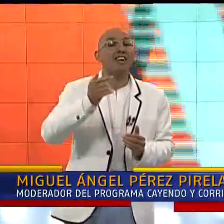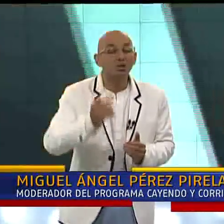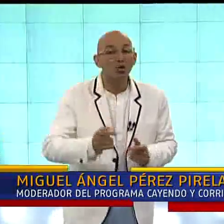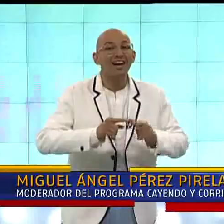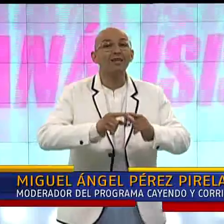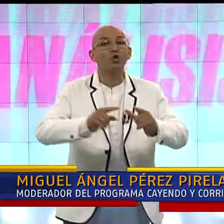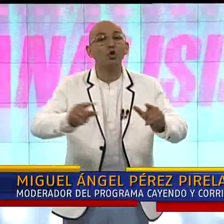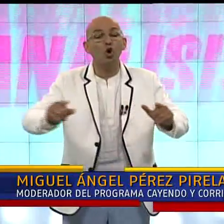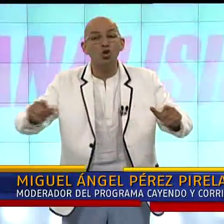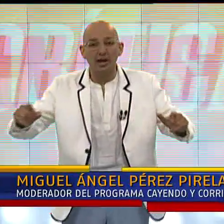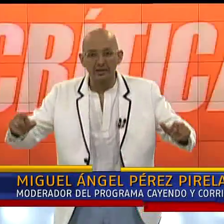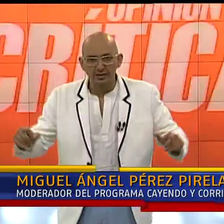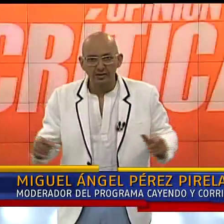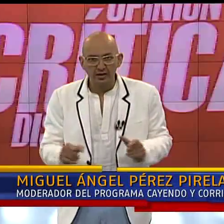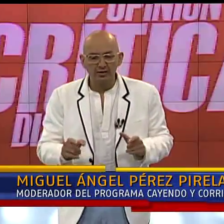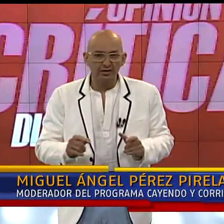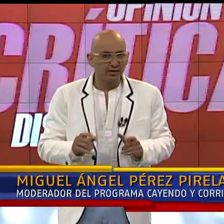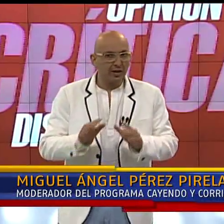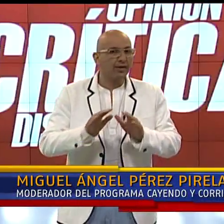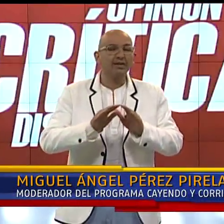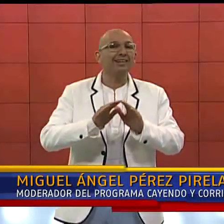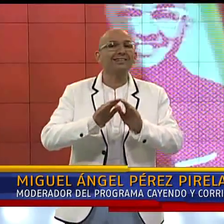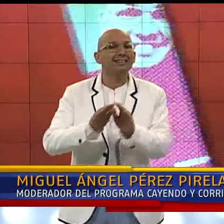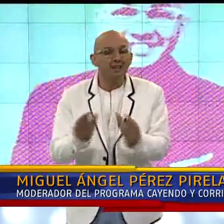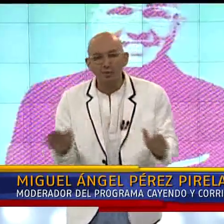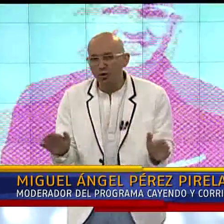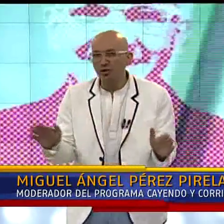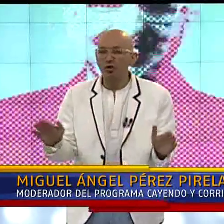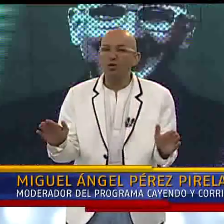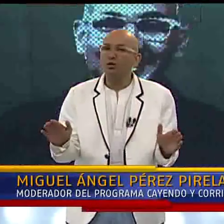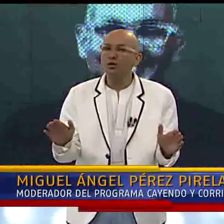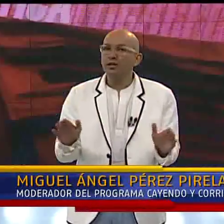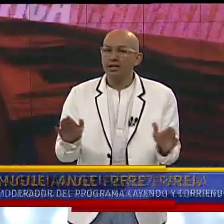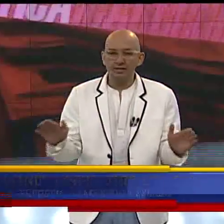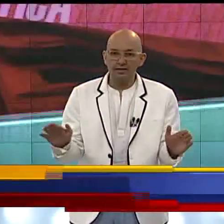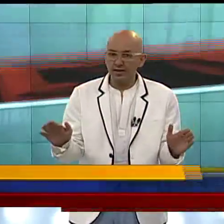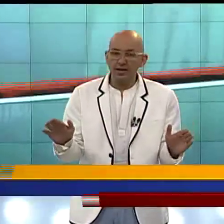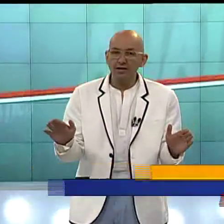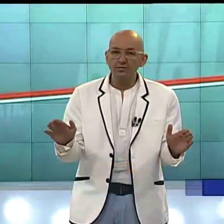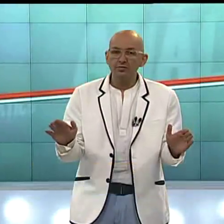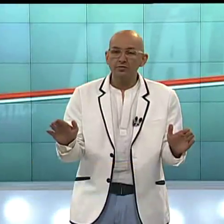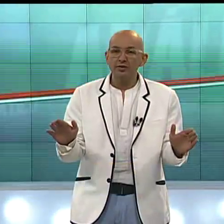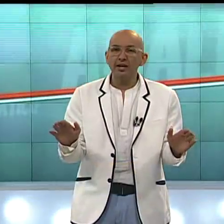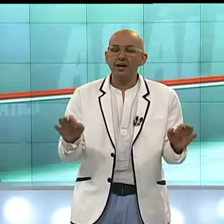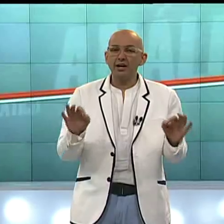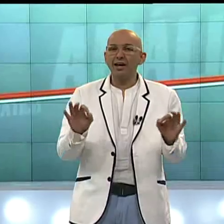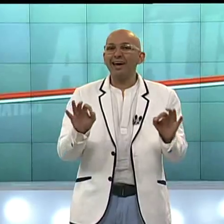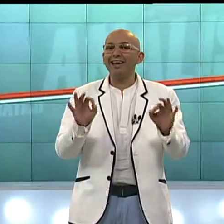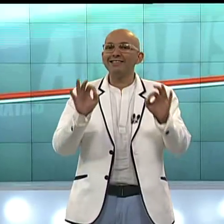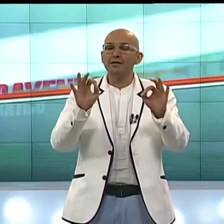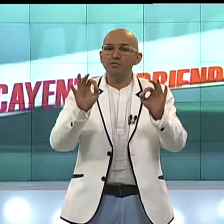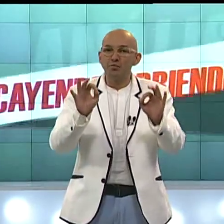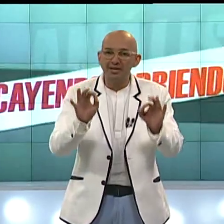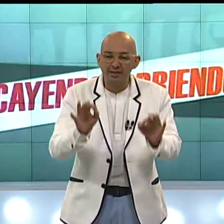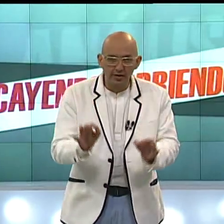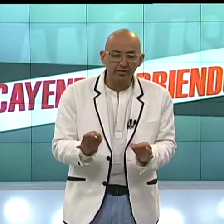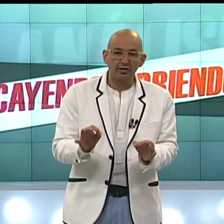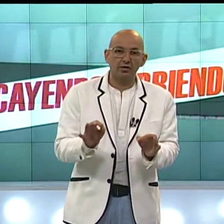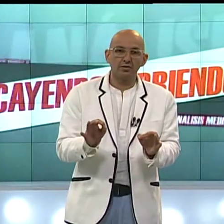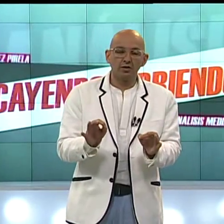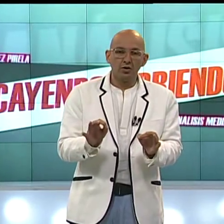contra Venezuela toda, indistintamente del tinte político que se tenga, mire, es